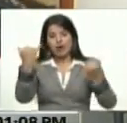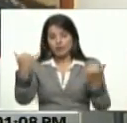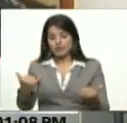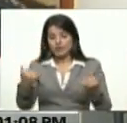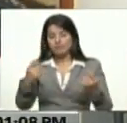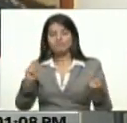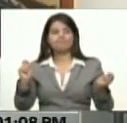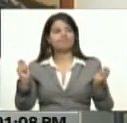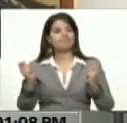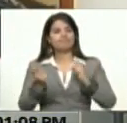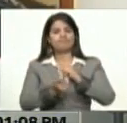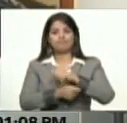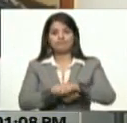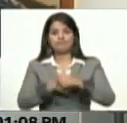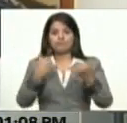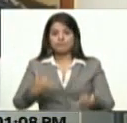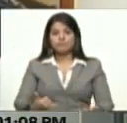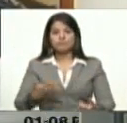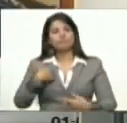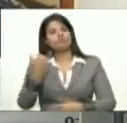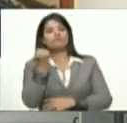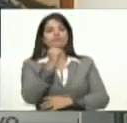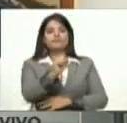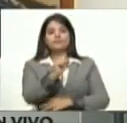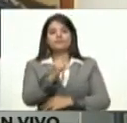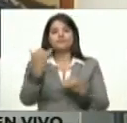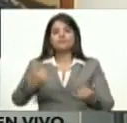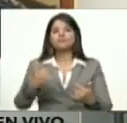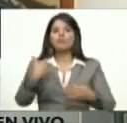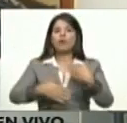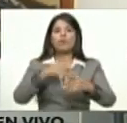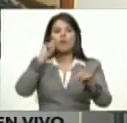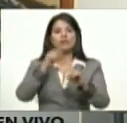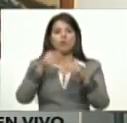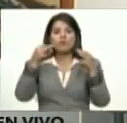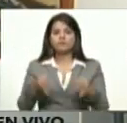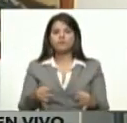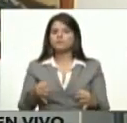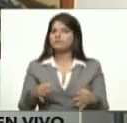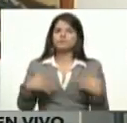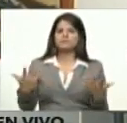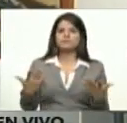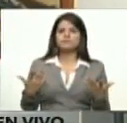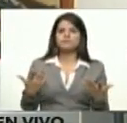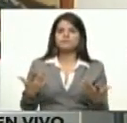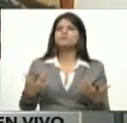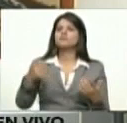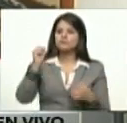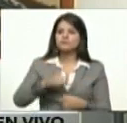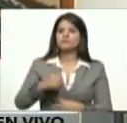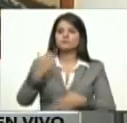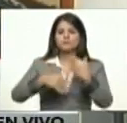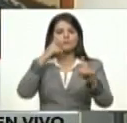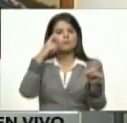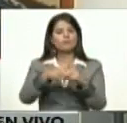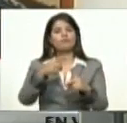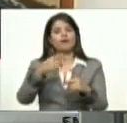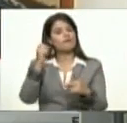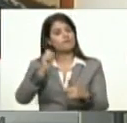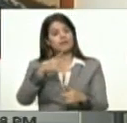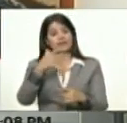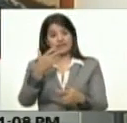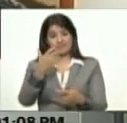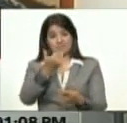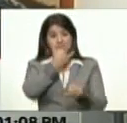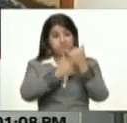renaciendo, se están rebelando y van definitivamente, partiendo de las rectificaciones necesarias